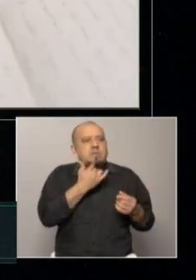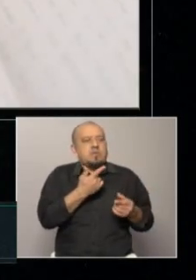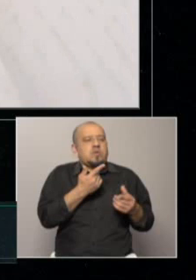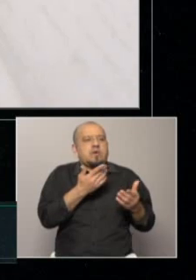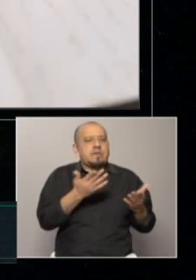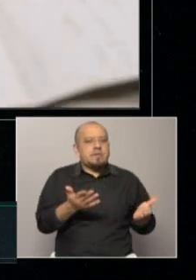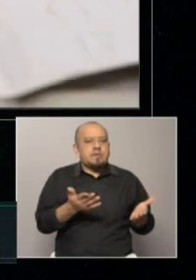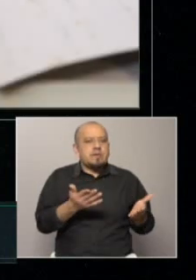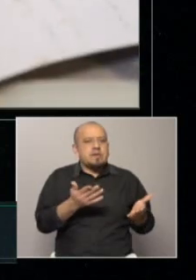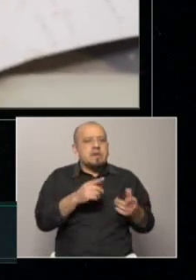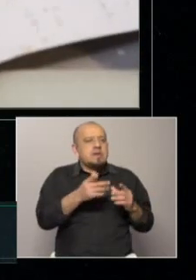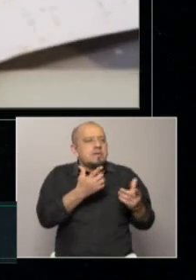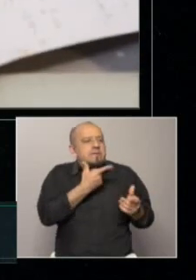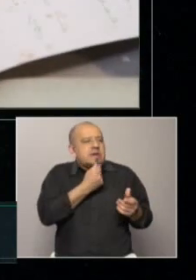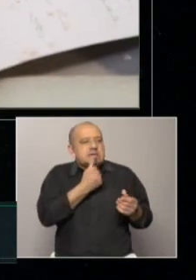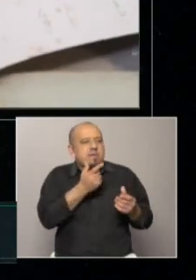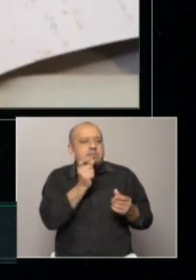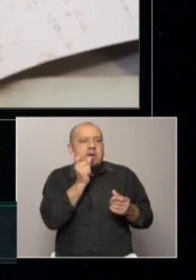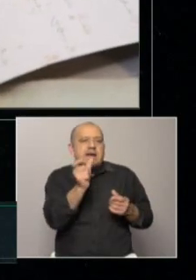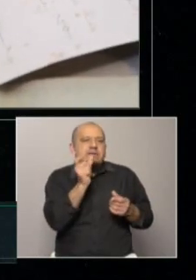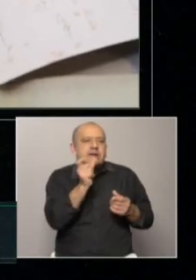porque con sencillez de palabras ella